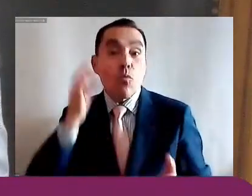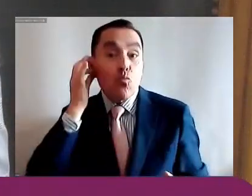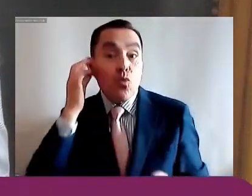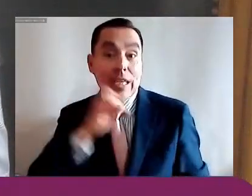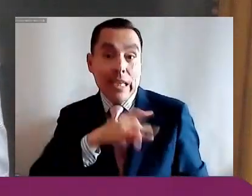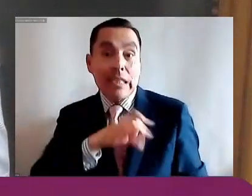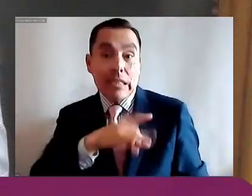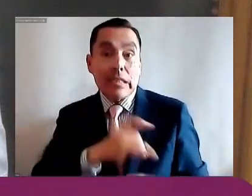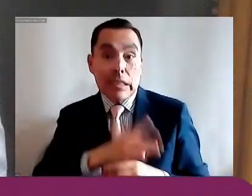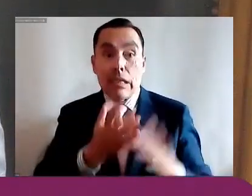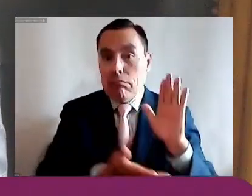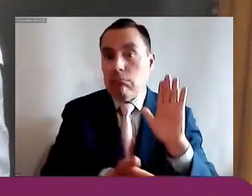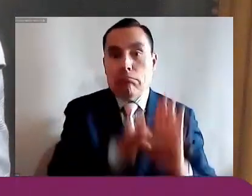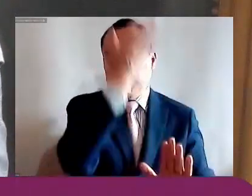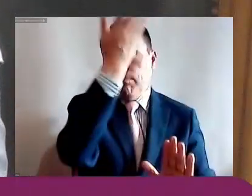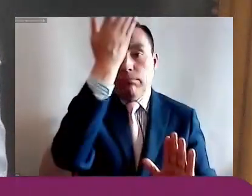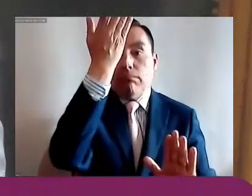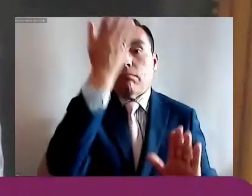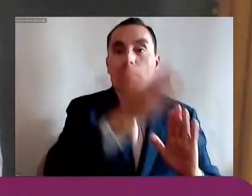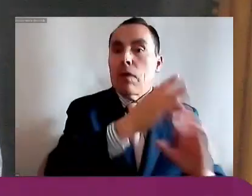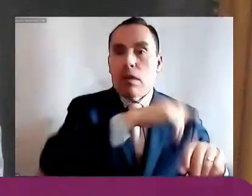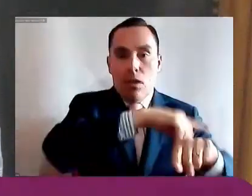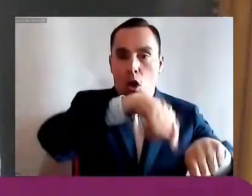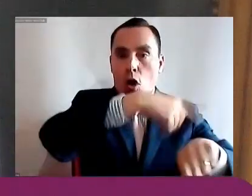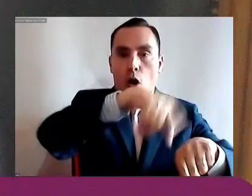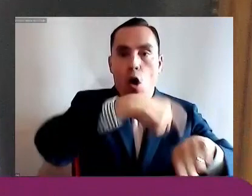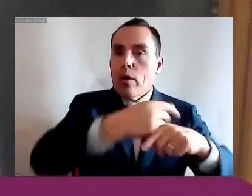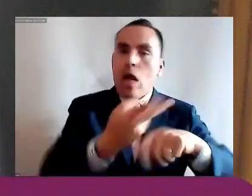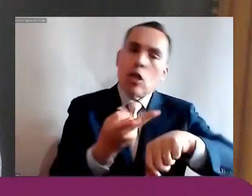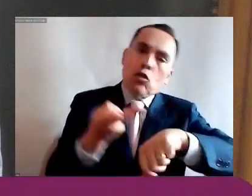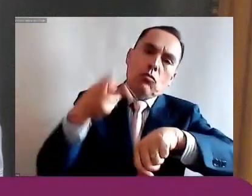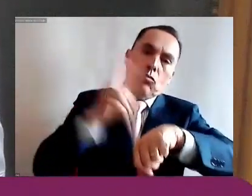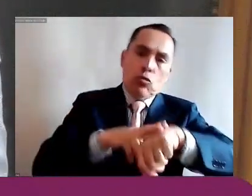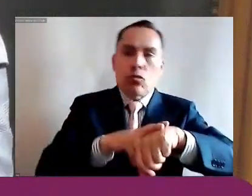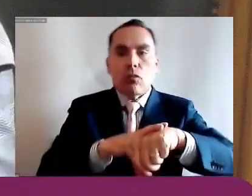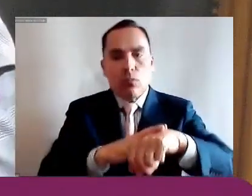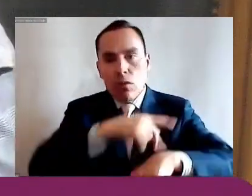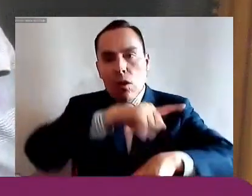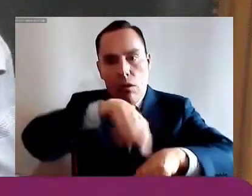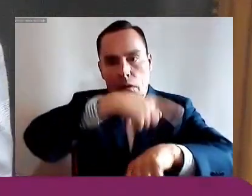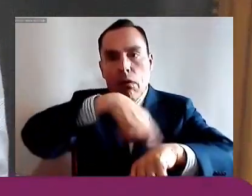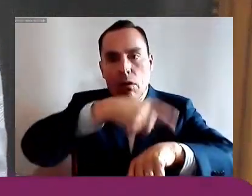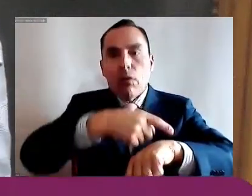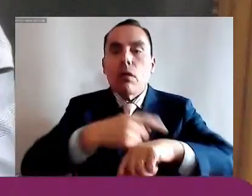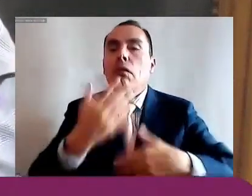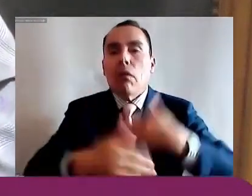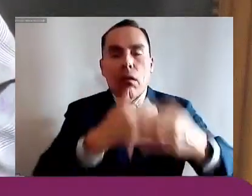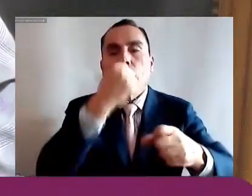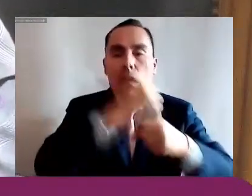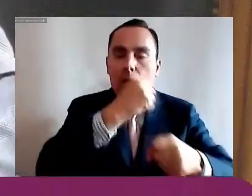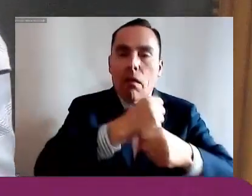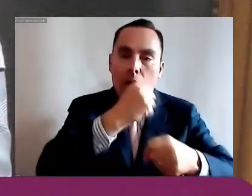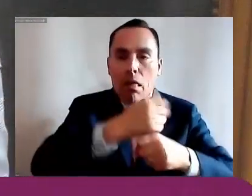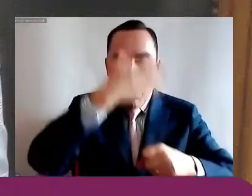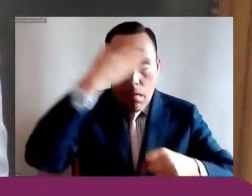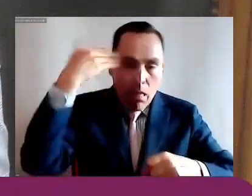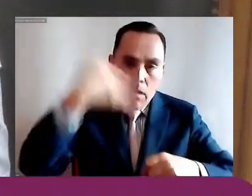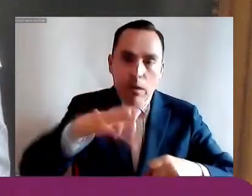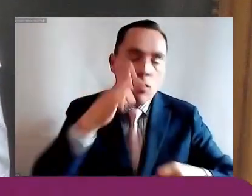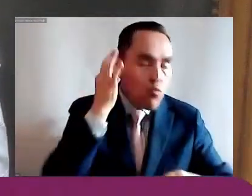más horas, más del doble del trabajo no remunerado, sino que además trabajan más horas a la semana que los